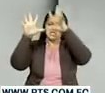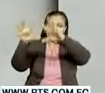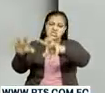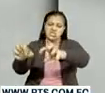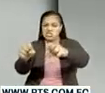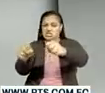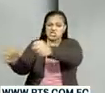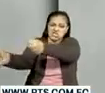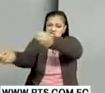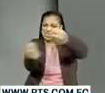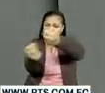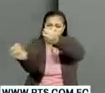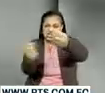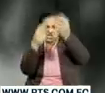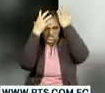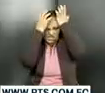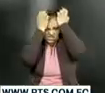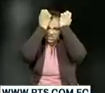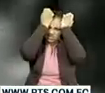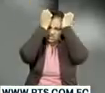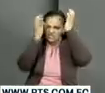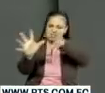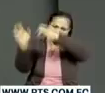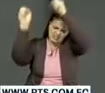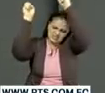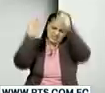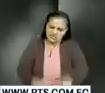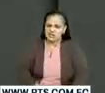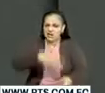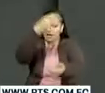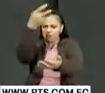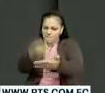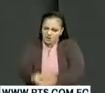fuertes golpes y jalones de cabello hasta que cayeron al piso.